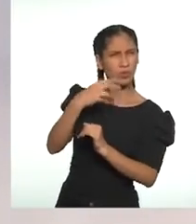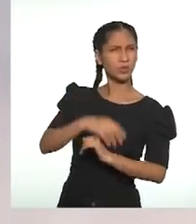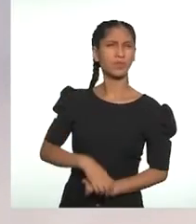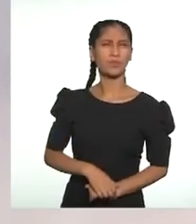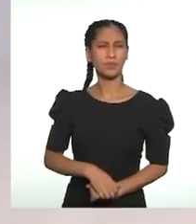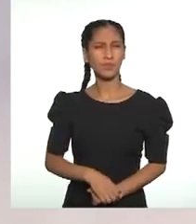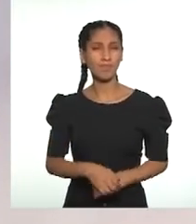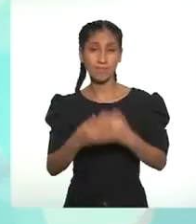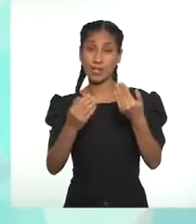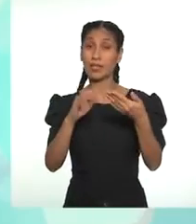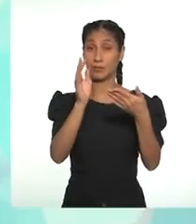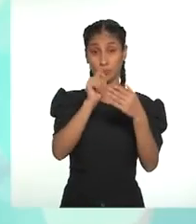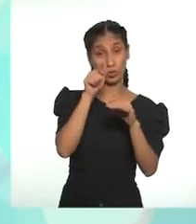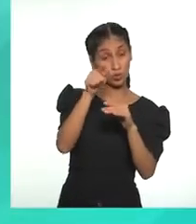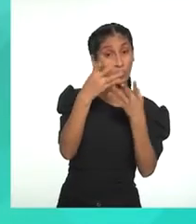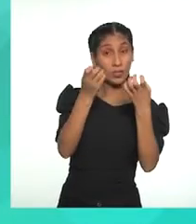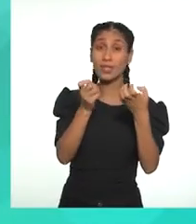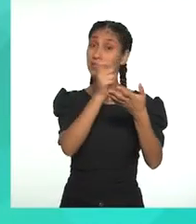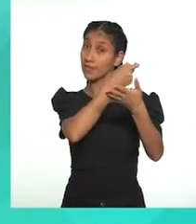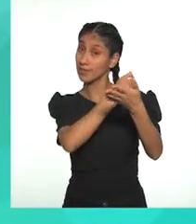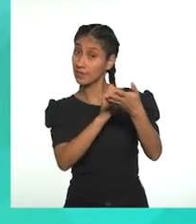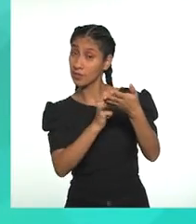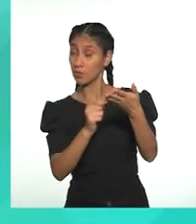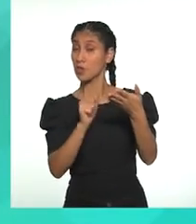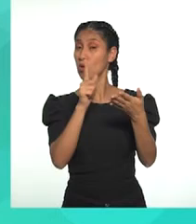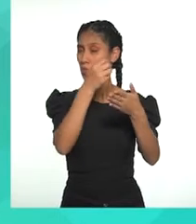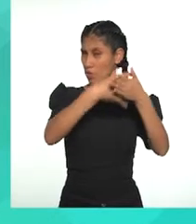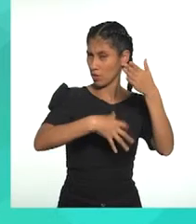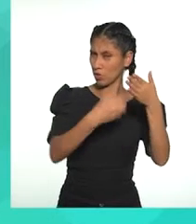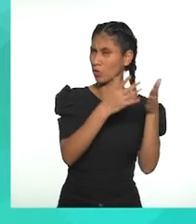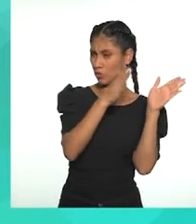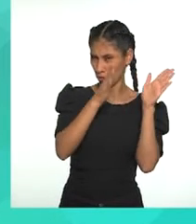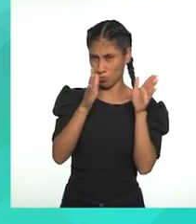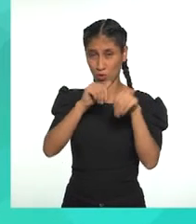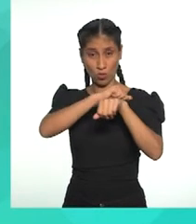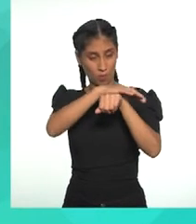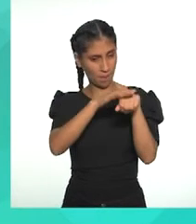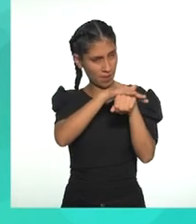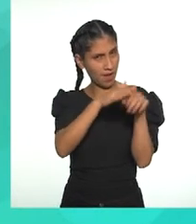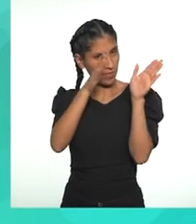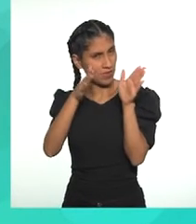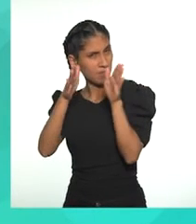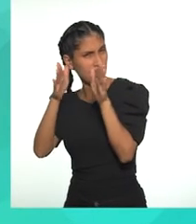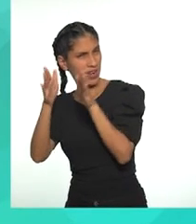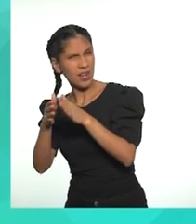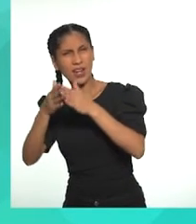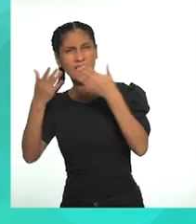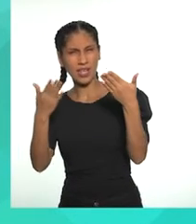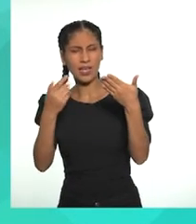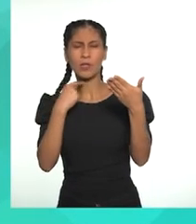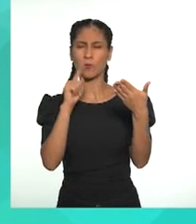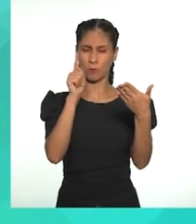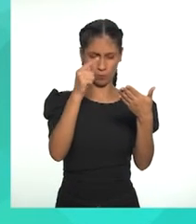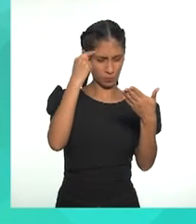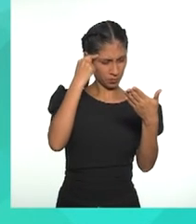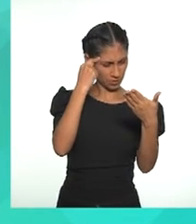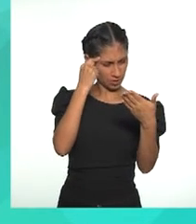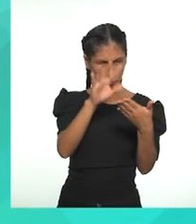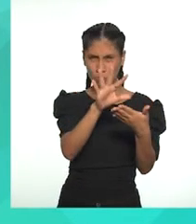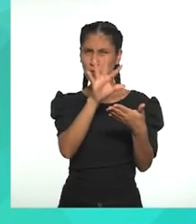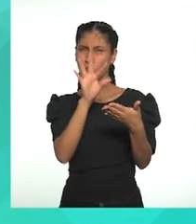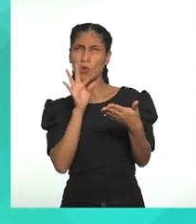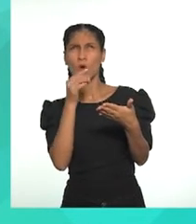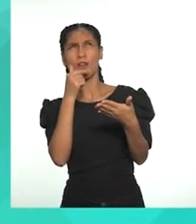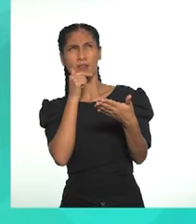un texto instructivo? El proceso para escribir un texto consta de los siguientes pasos. Planificar, que consiste en elegir la